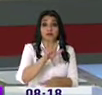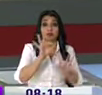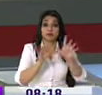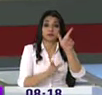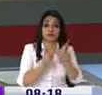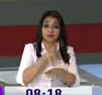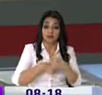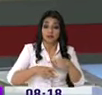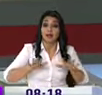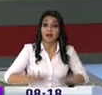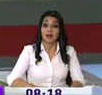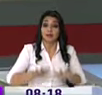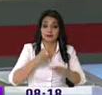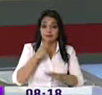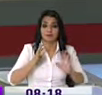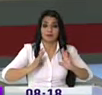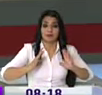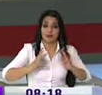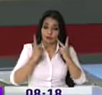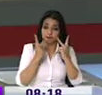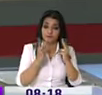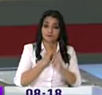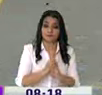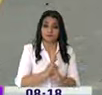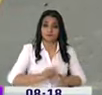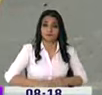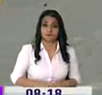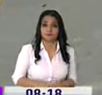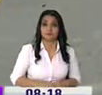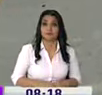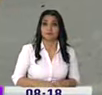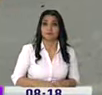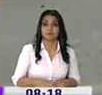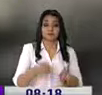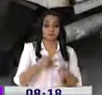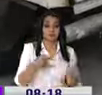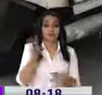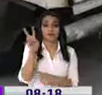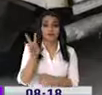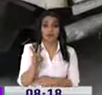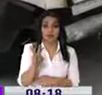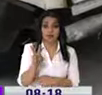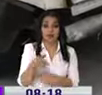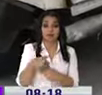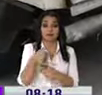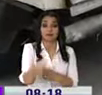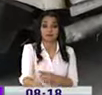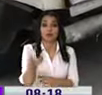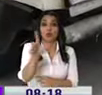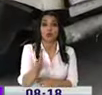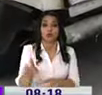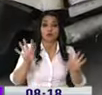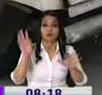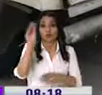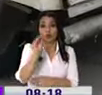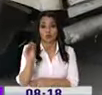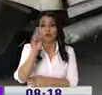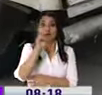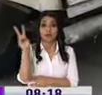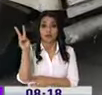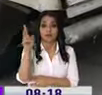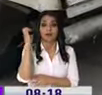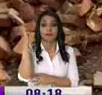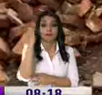es el saldo de este feriado. Veamos. Desde el viernes 6 hasta el lunes 9 de octubre se han atendido 20 emergencias en